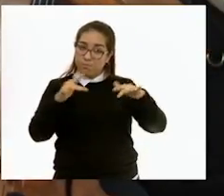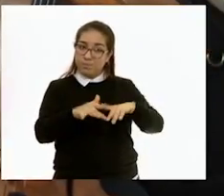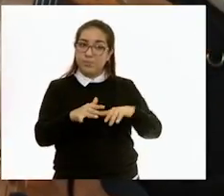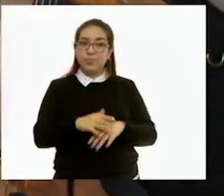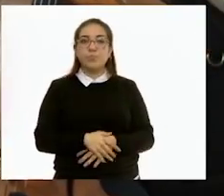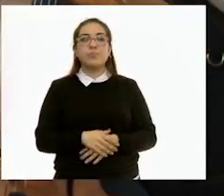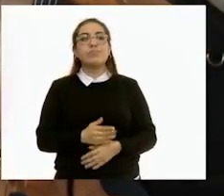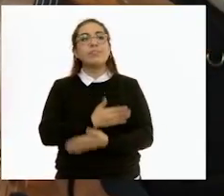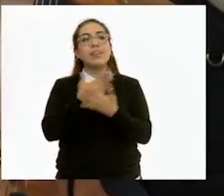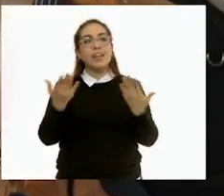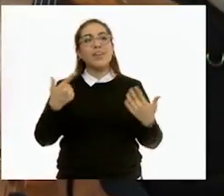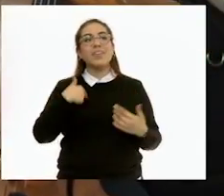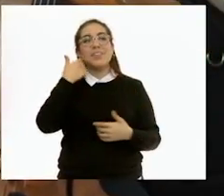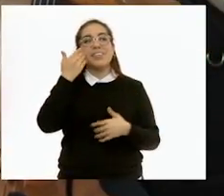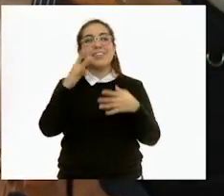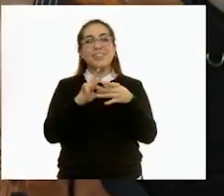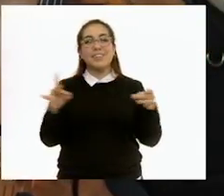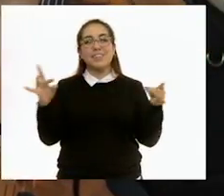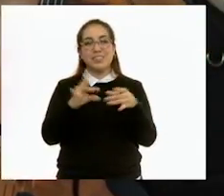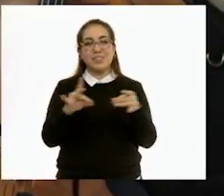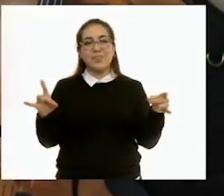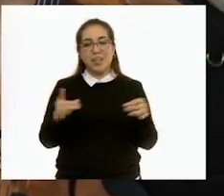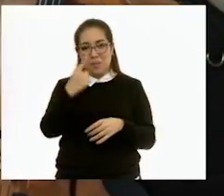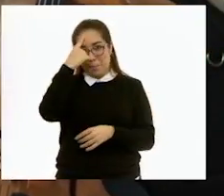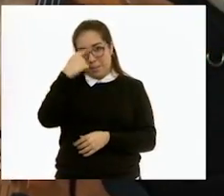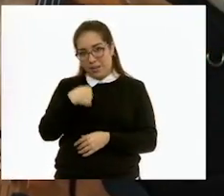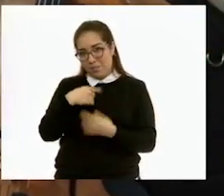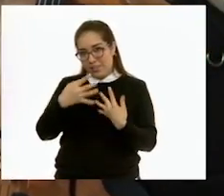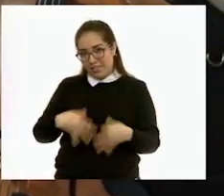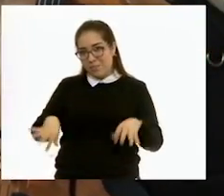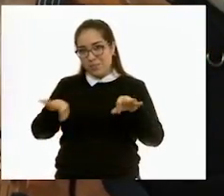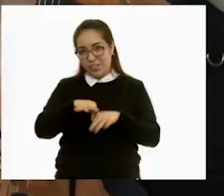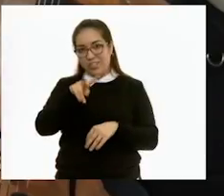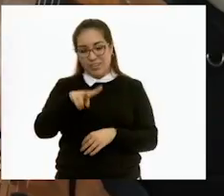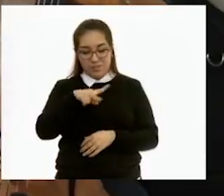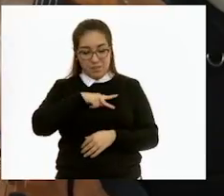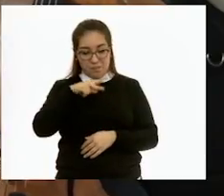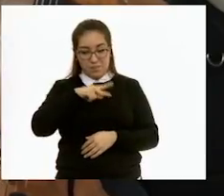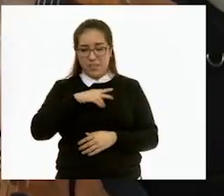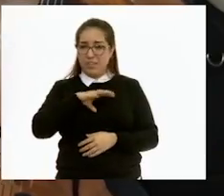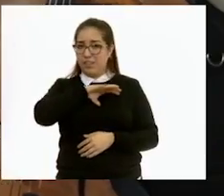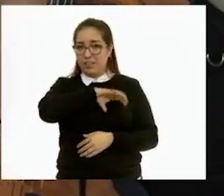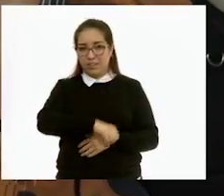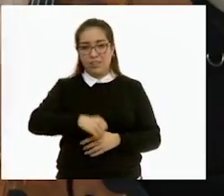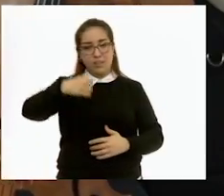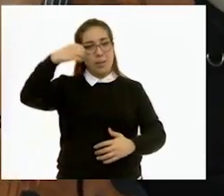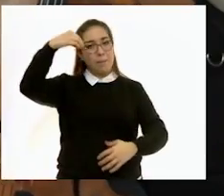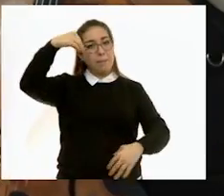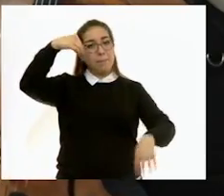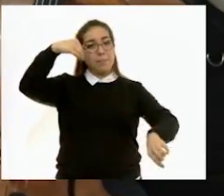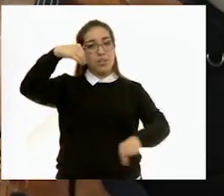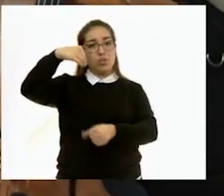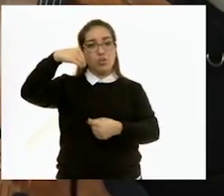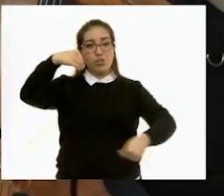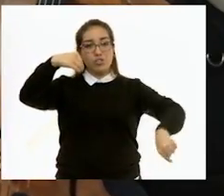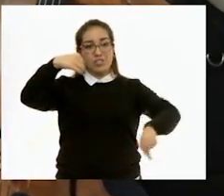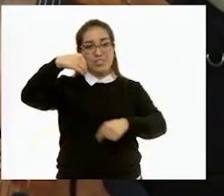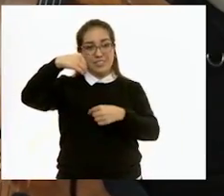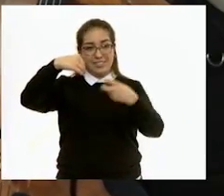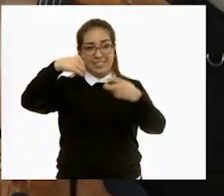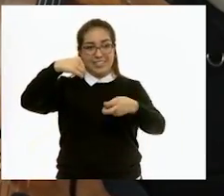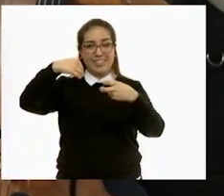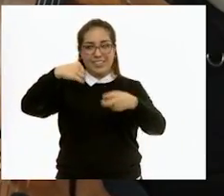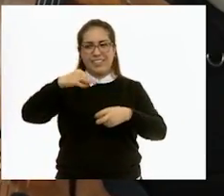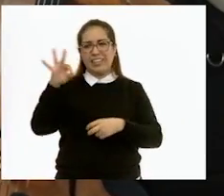Bueno, les voy a hablar un poco acerca de lo que es para mí mi instrumento favorito. Es el violonchelo.